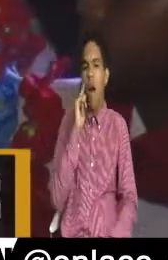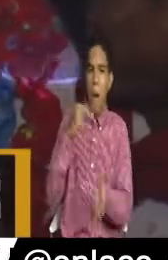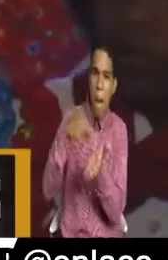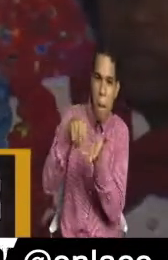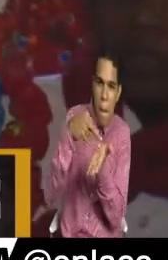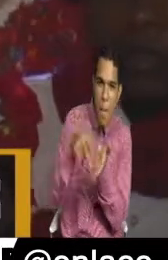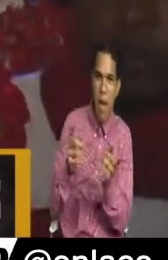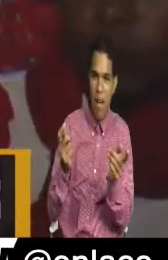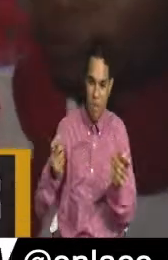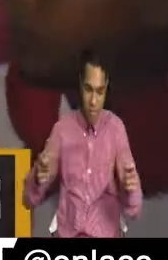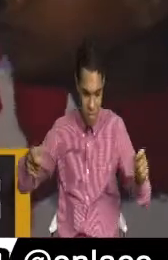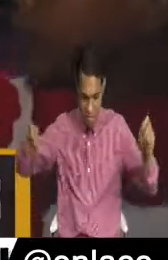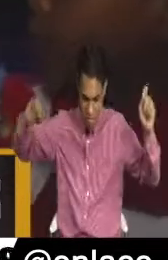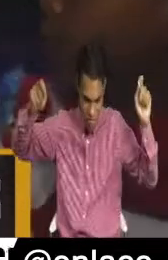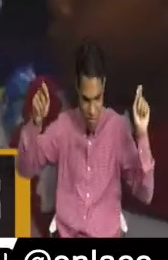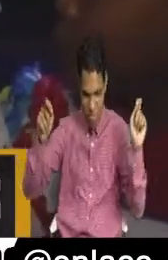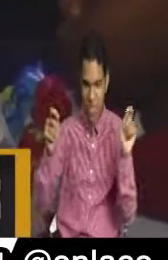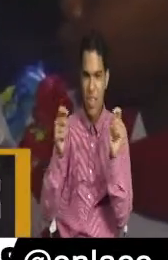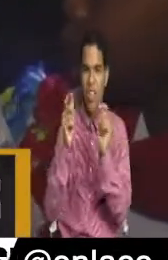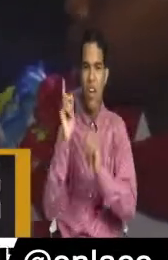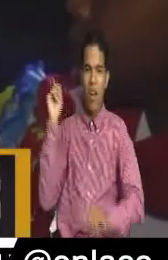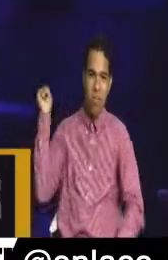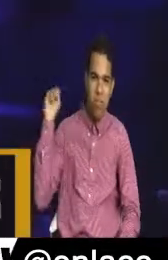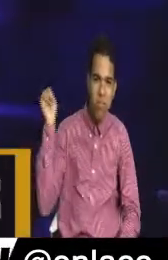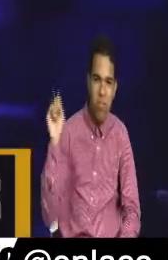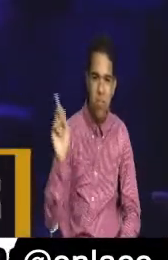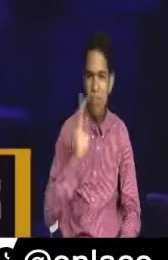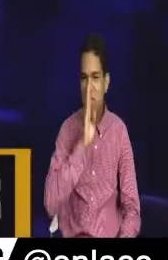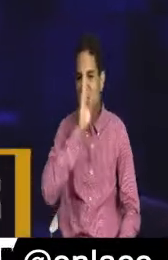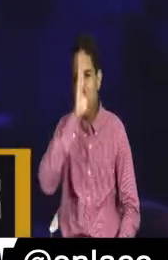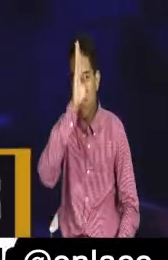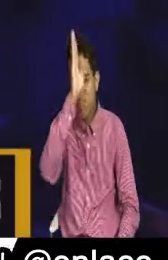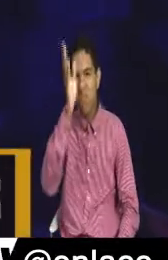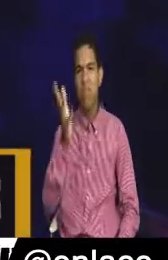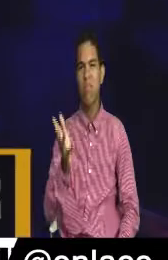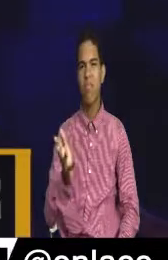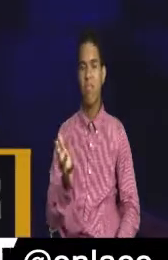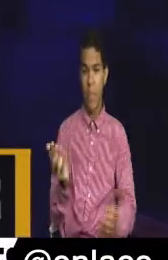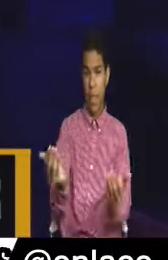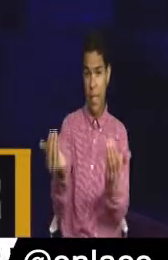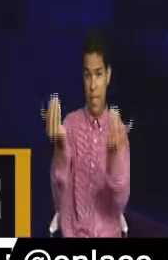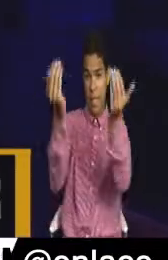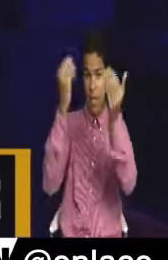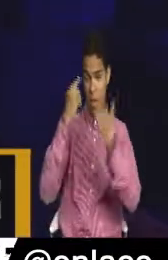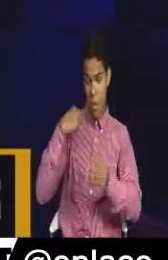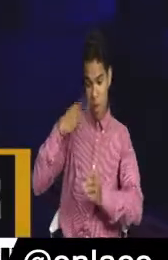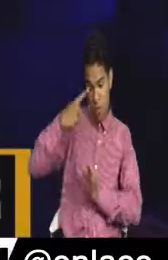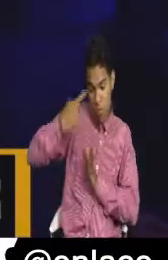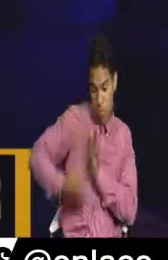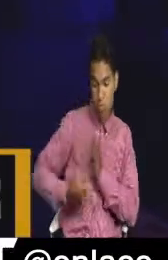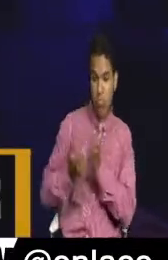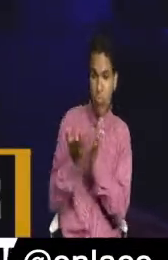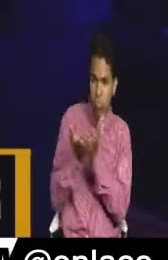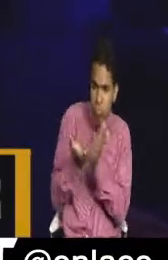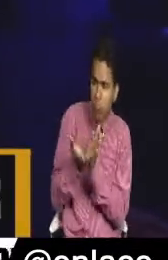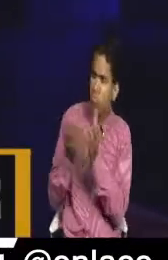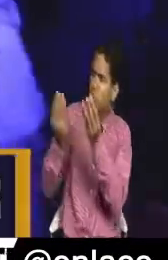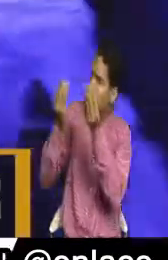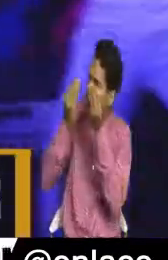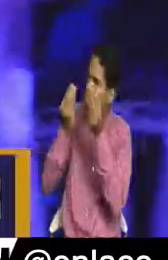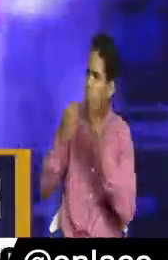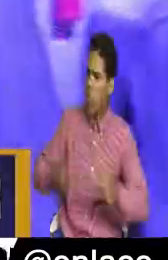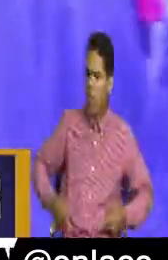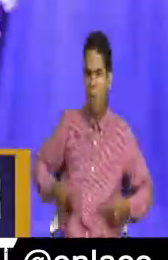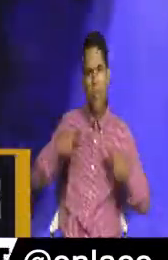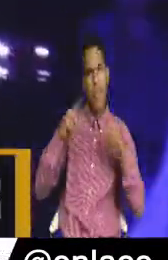danza, folclore, todo, y también sirve para educarnos a nosotros y enseñarnos sobre la vida. Los niños que